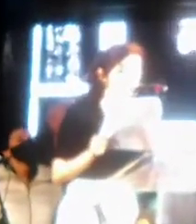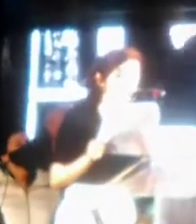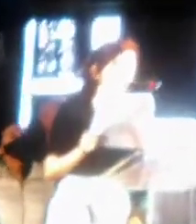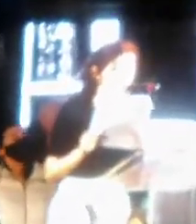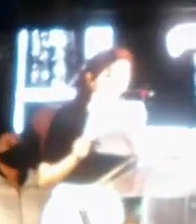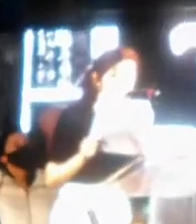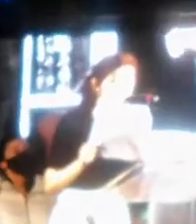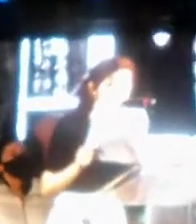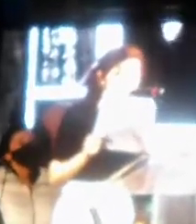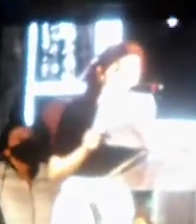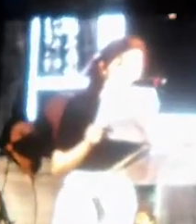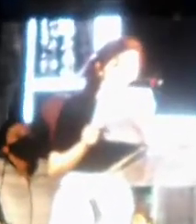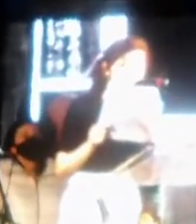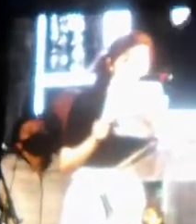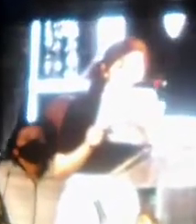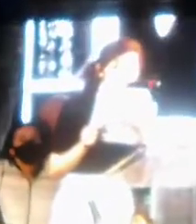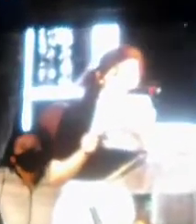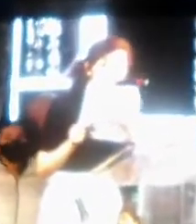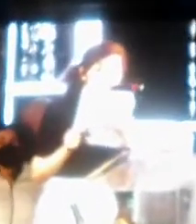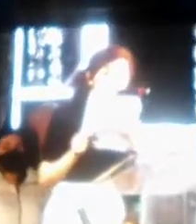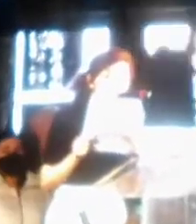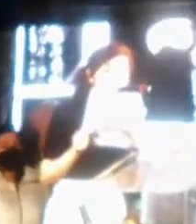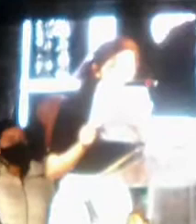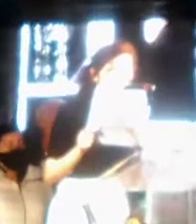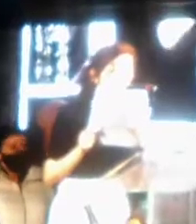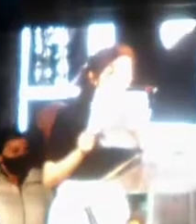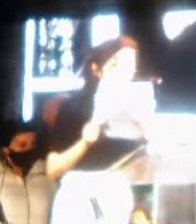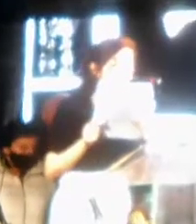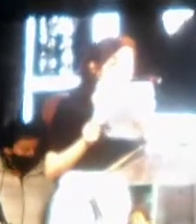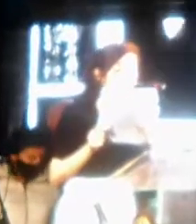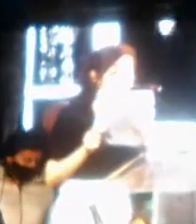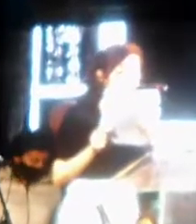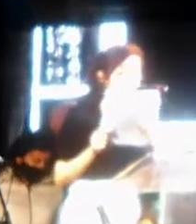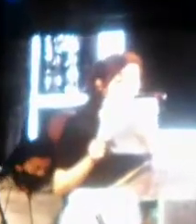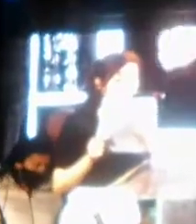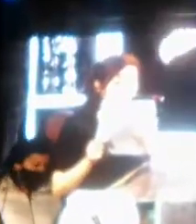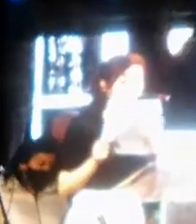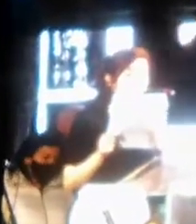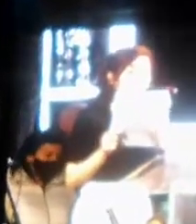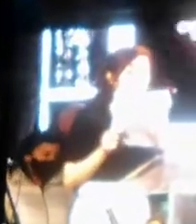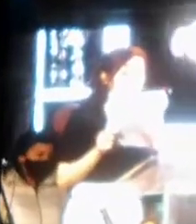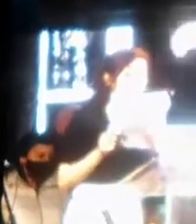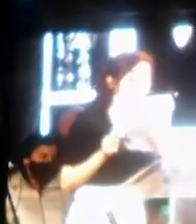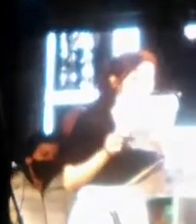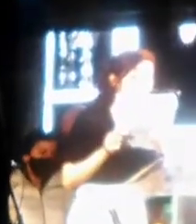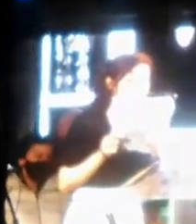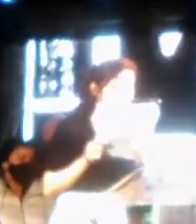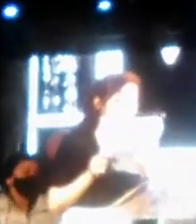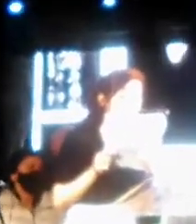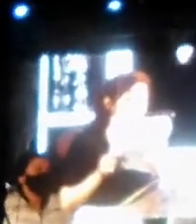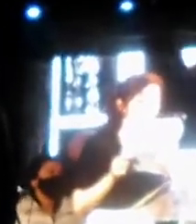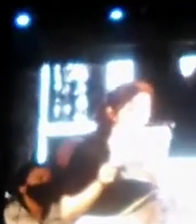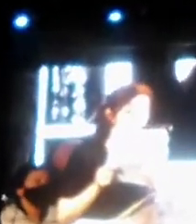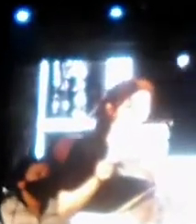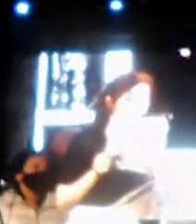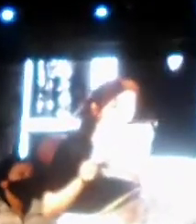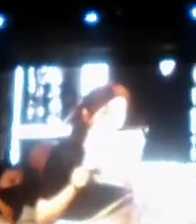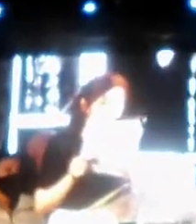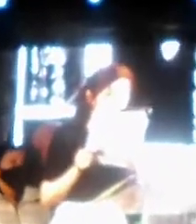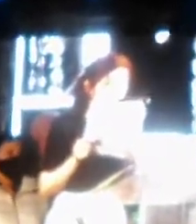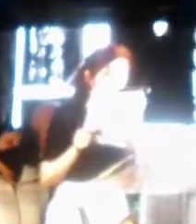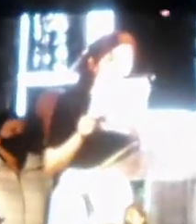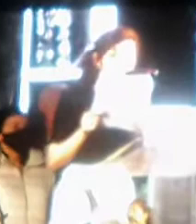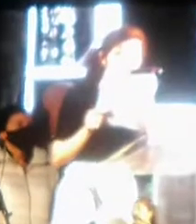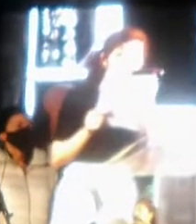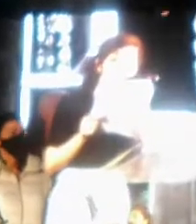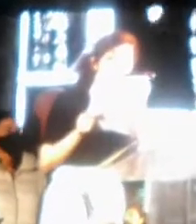en materia de vivienda, la LUC crea un régimen que precariza aún más el acceso a esta para las y los inquilinos de más bajos